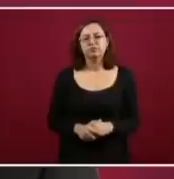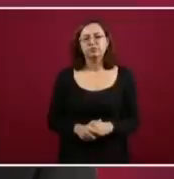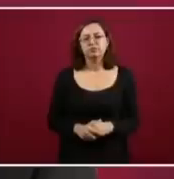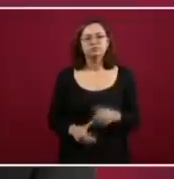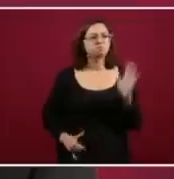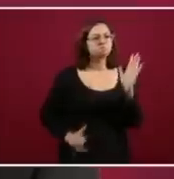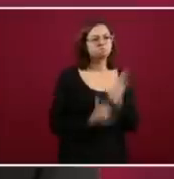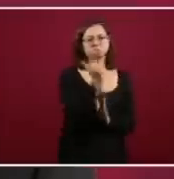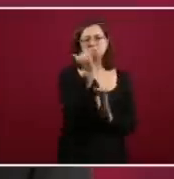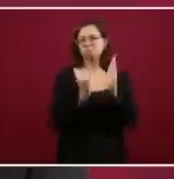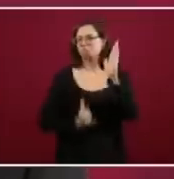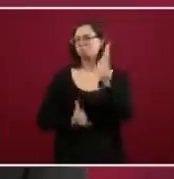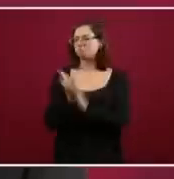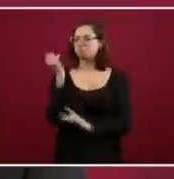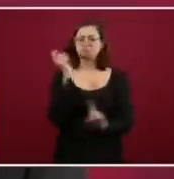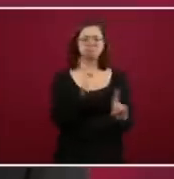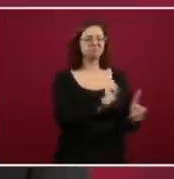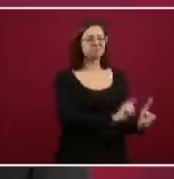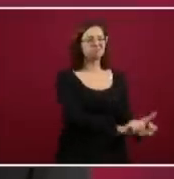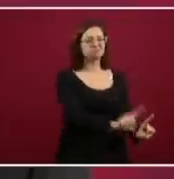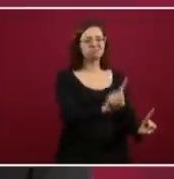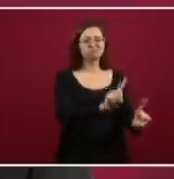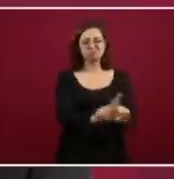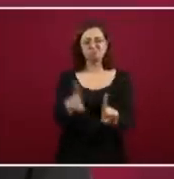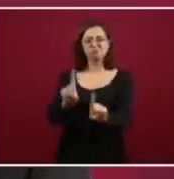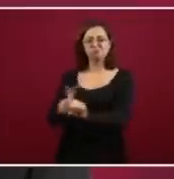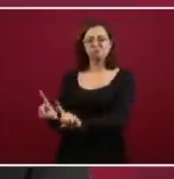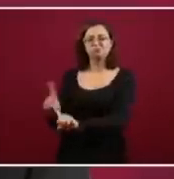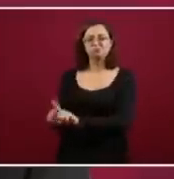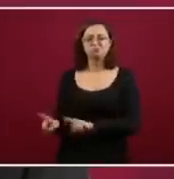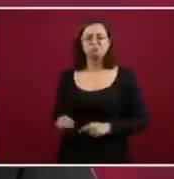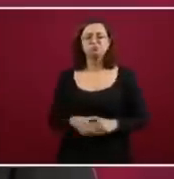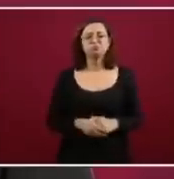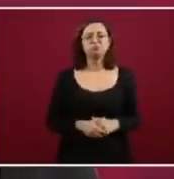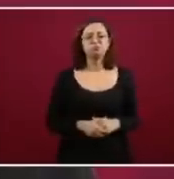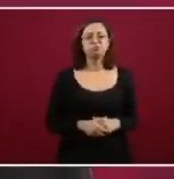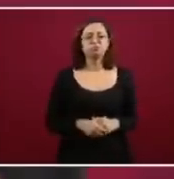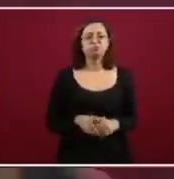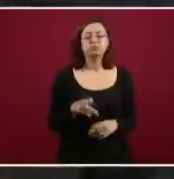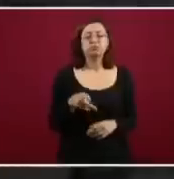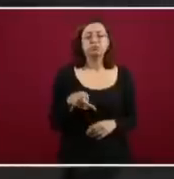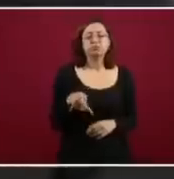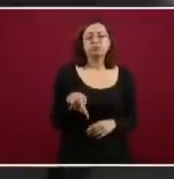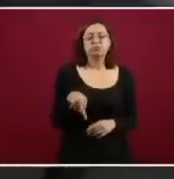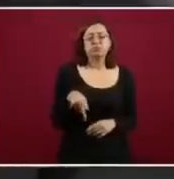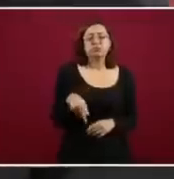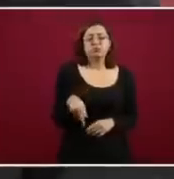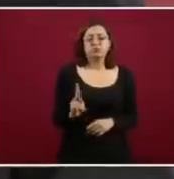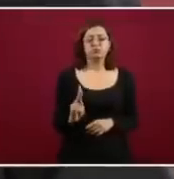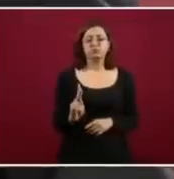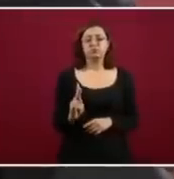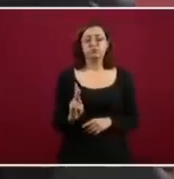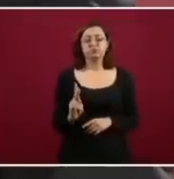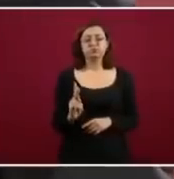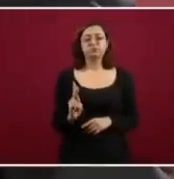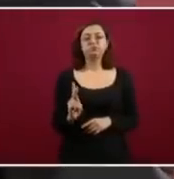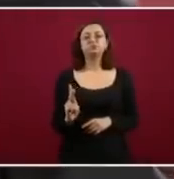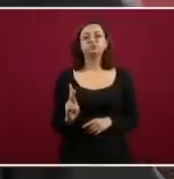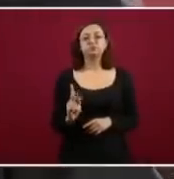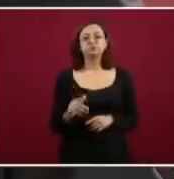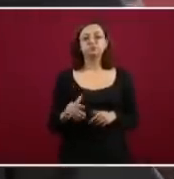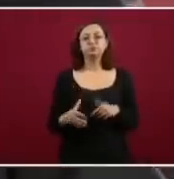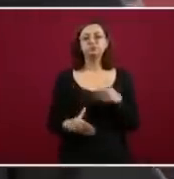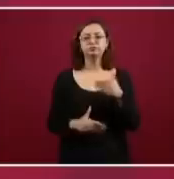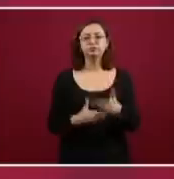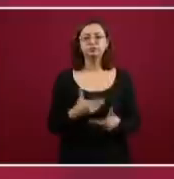y otras obras pero se va a buscar que